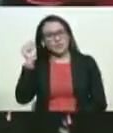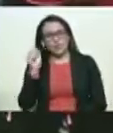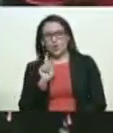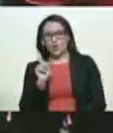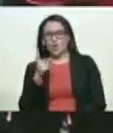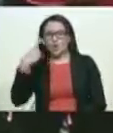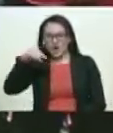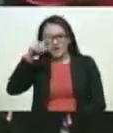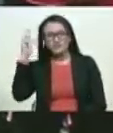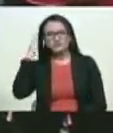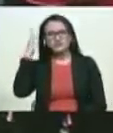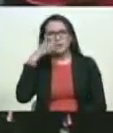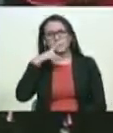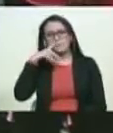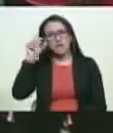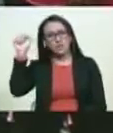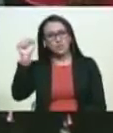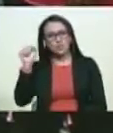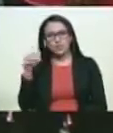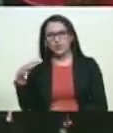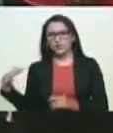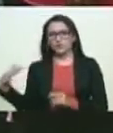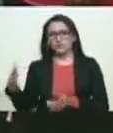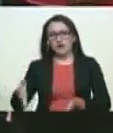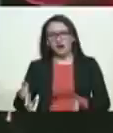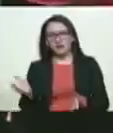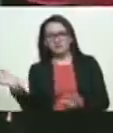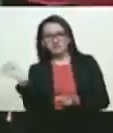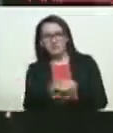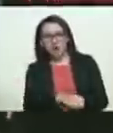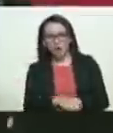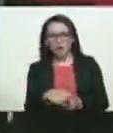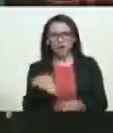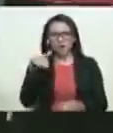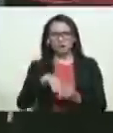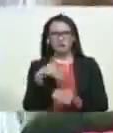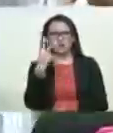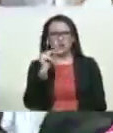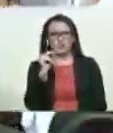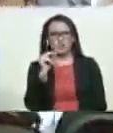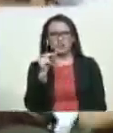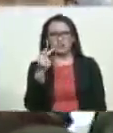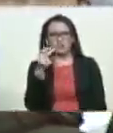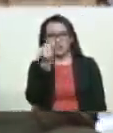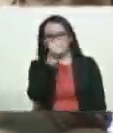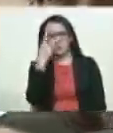que maduro no le gana a nadie estas elecciones del domingo 20 de mayo